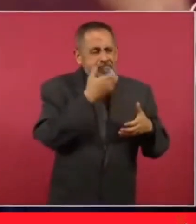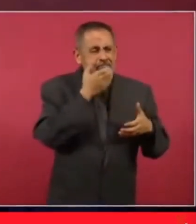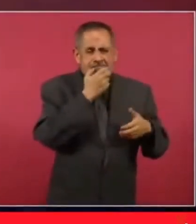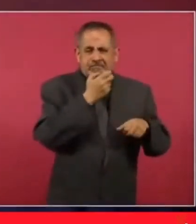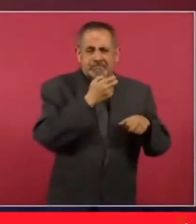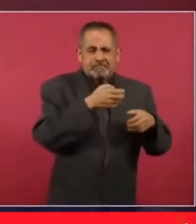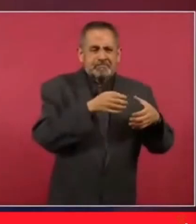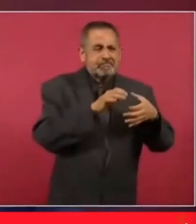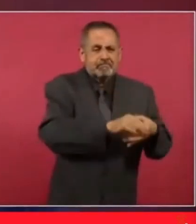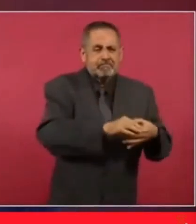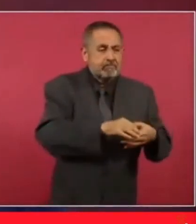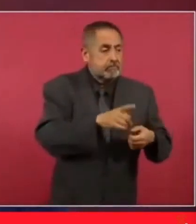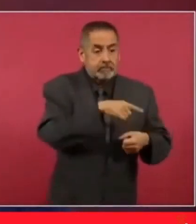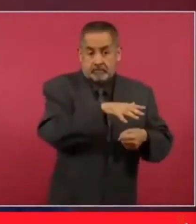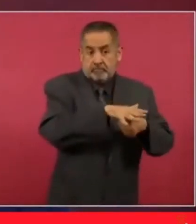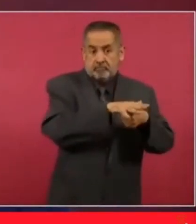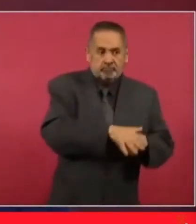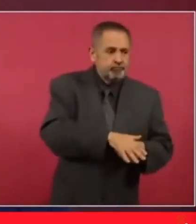Muchas presiones.